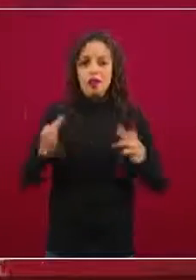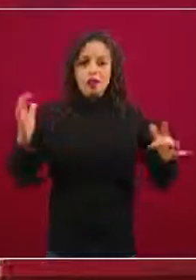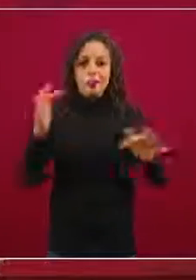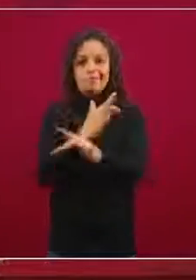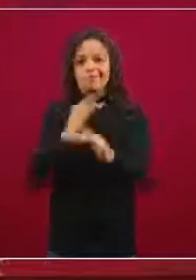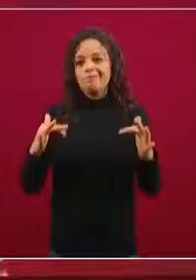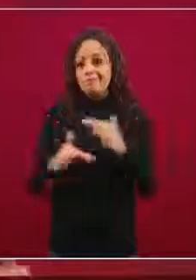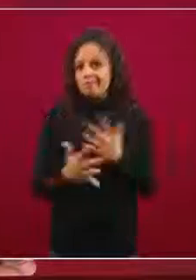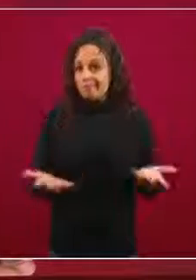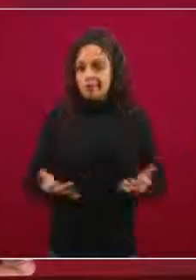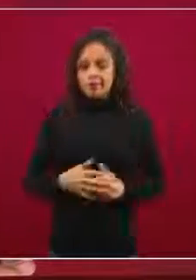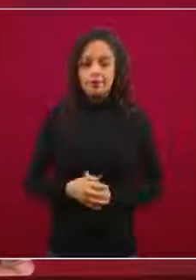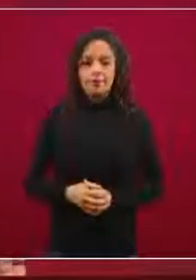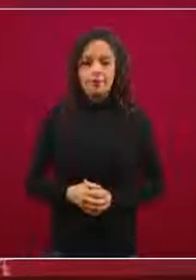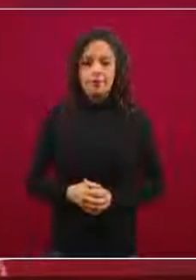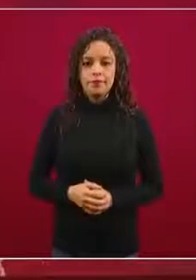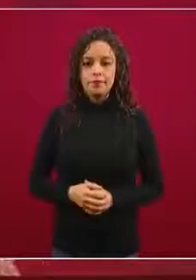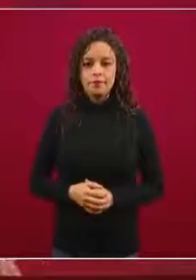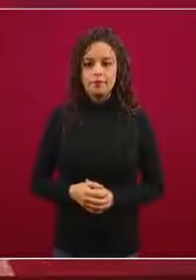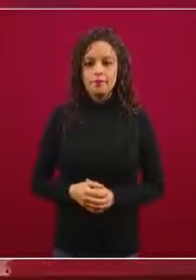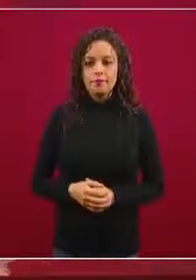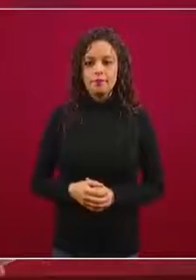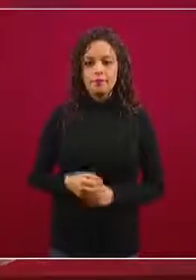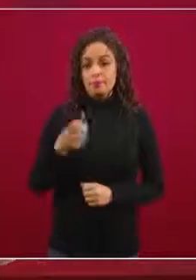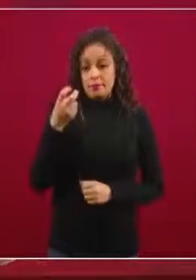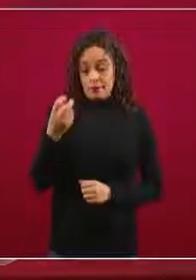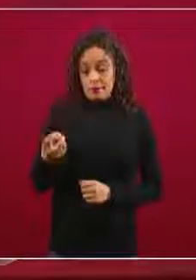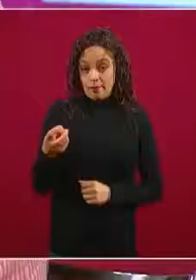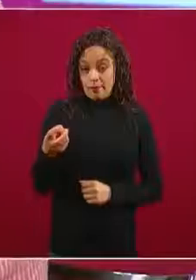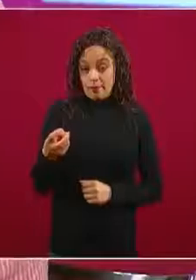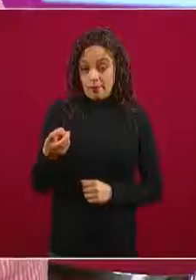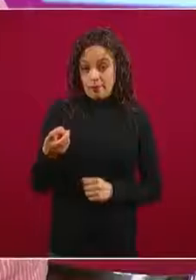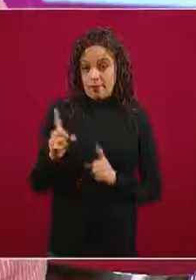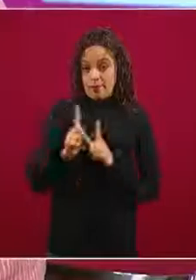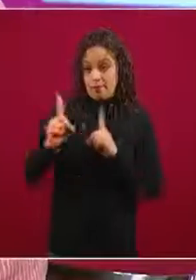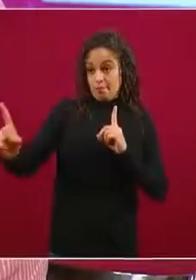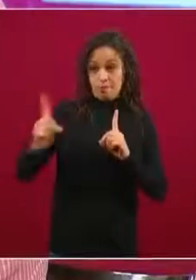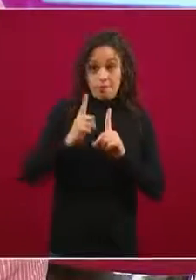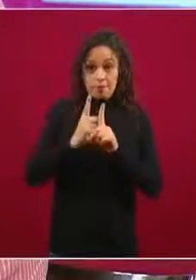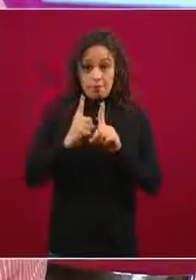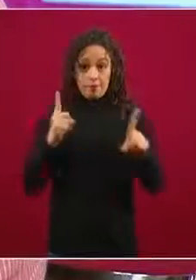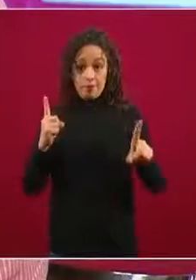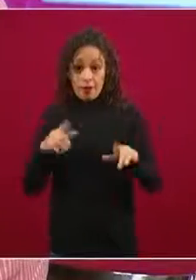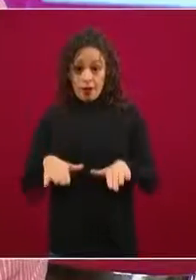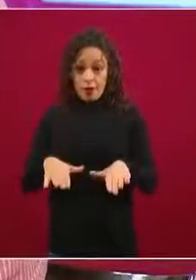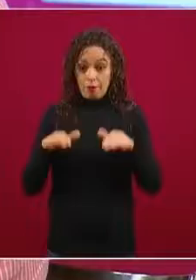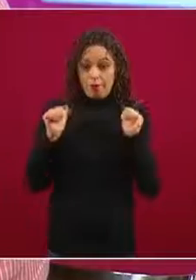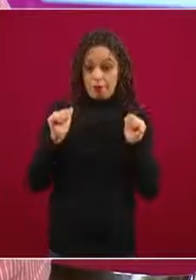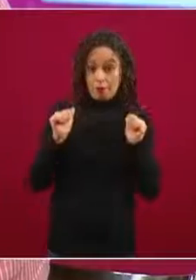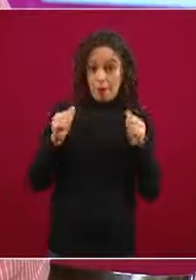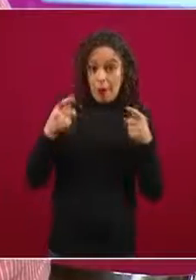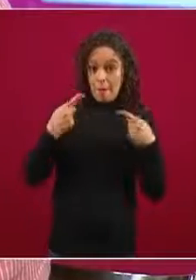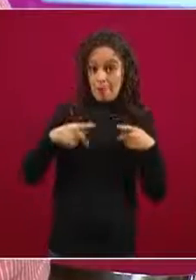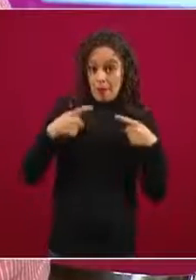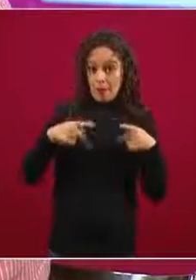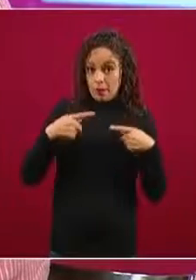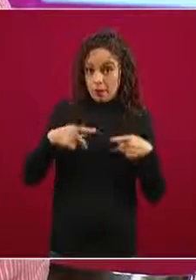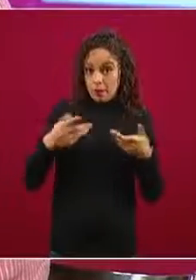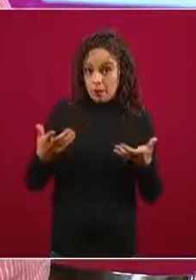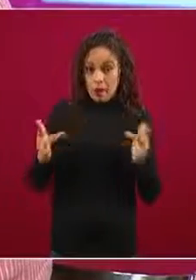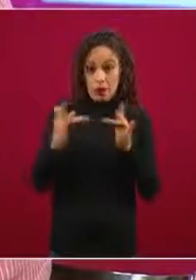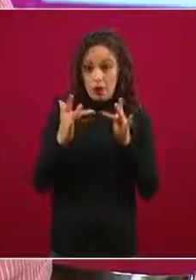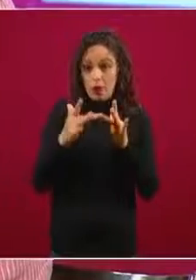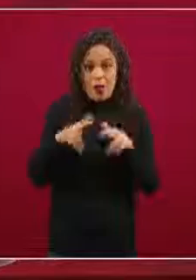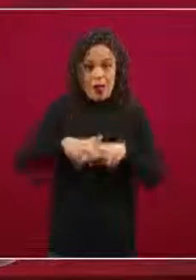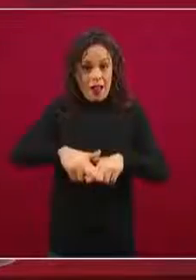un aislamiento o un distanciamiento de las personas en términos emocionales o en términos